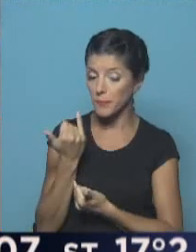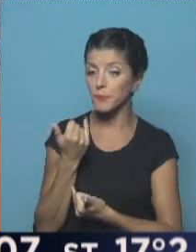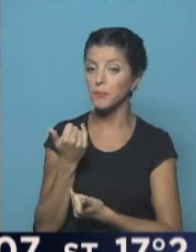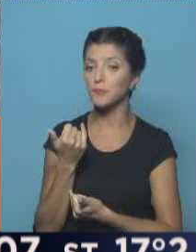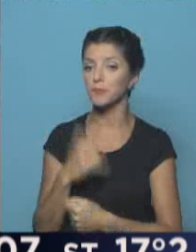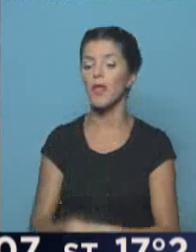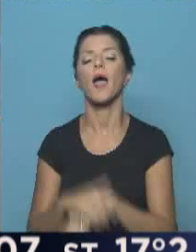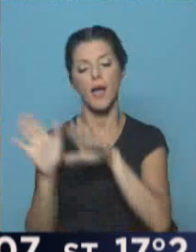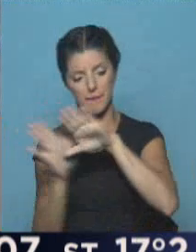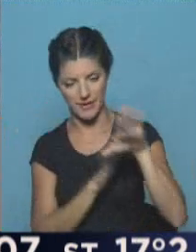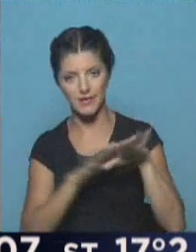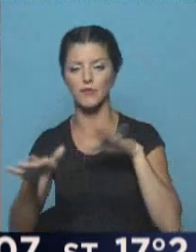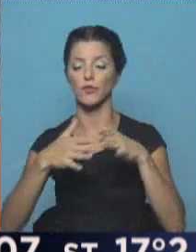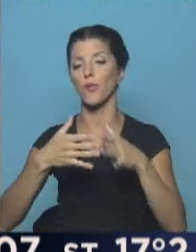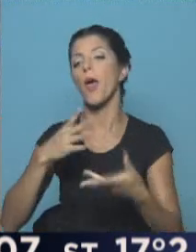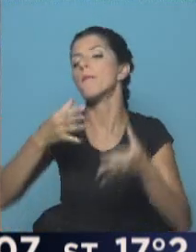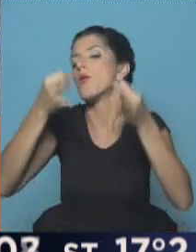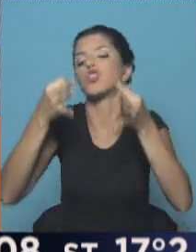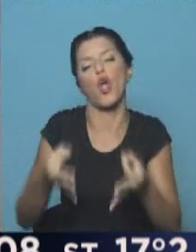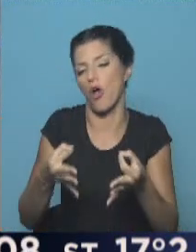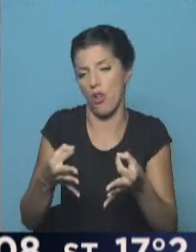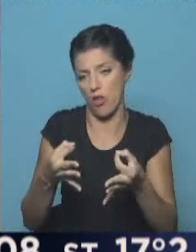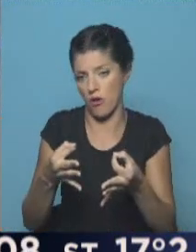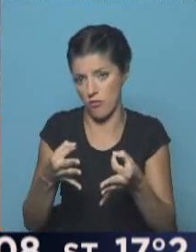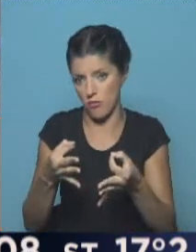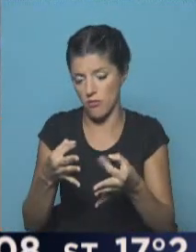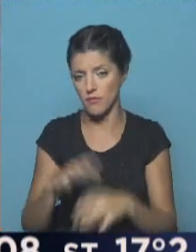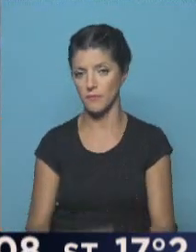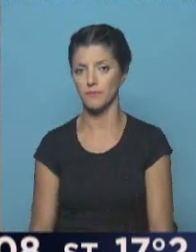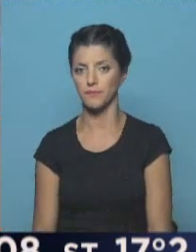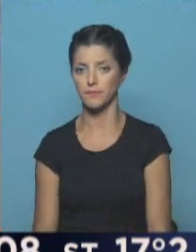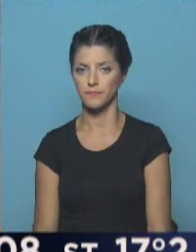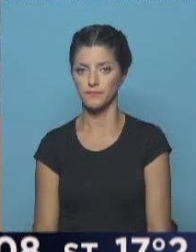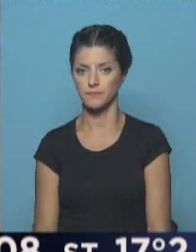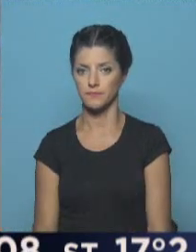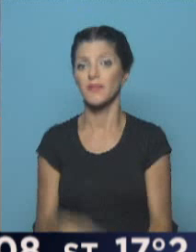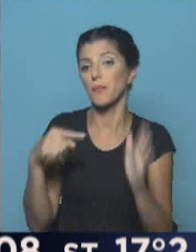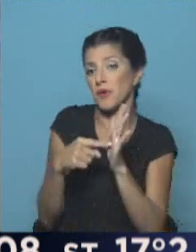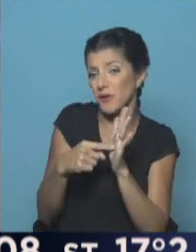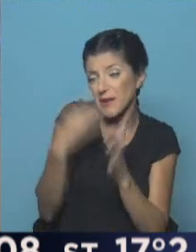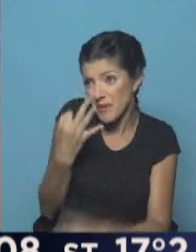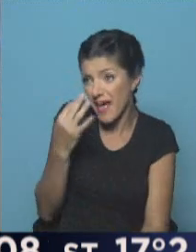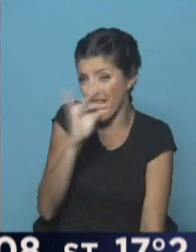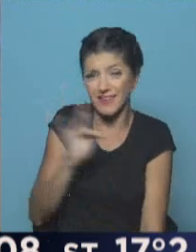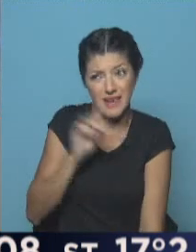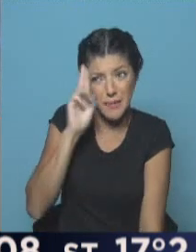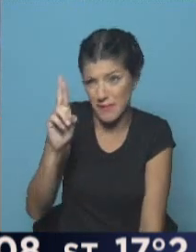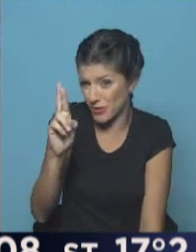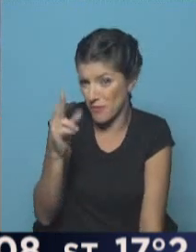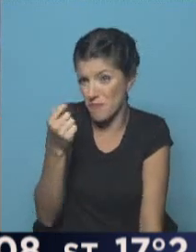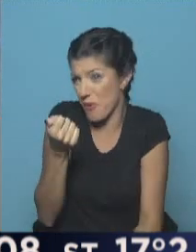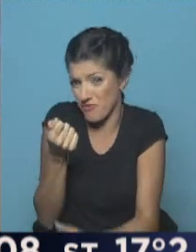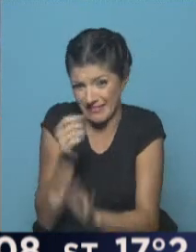allá de la situación cordial o protocolar, lo cierto es que lo respetaron poco y nada al técnico saliente del